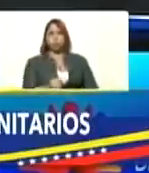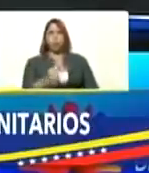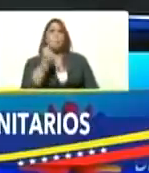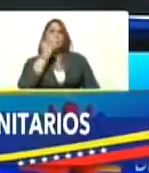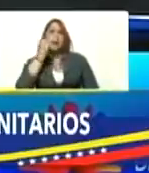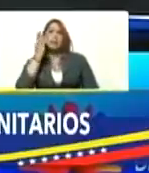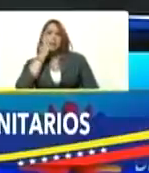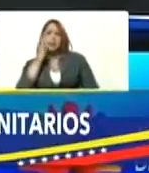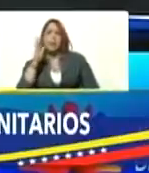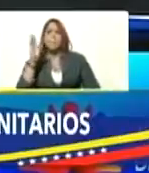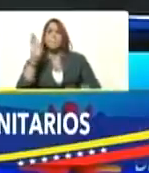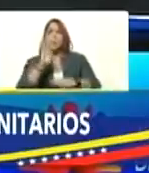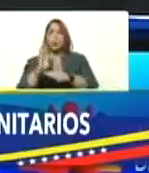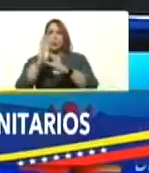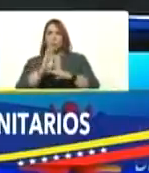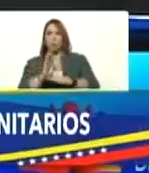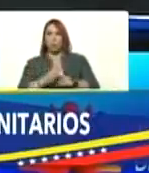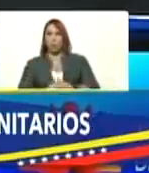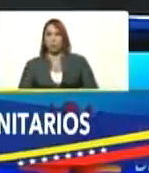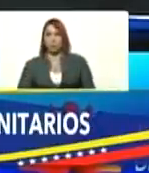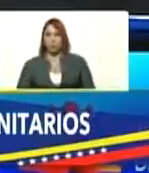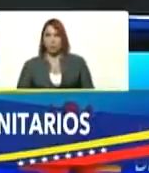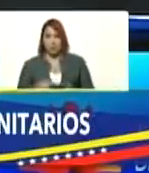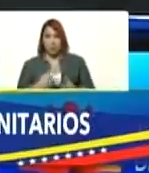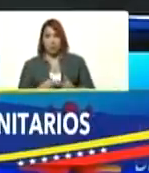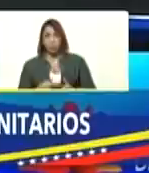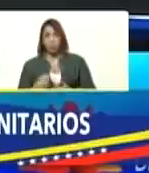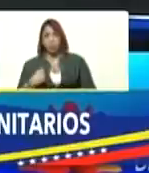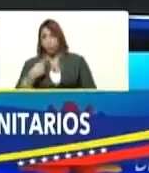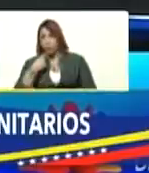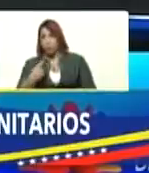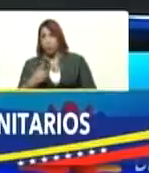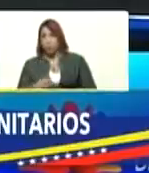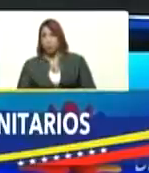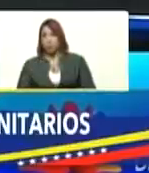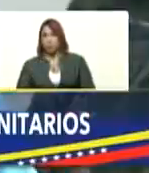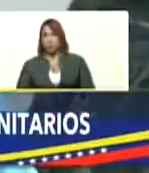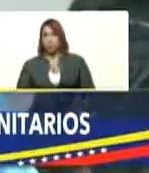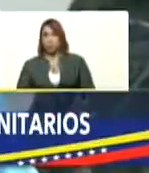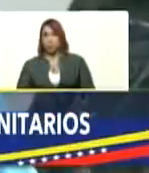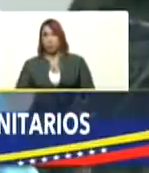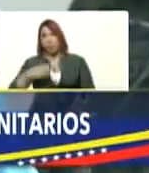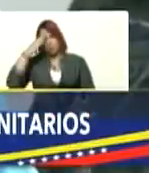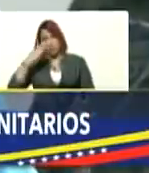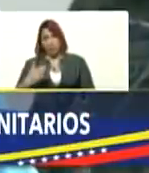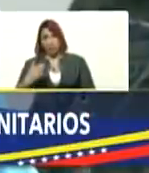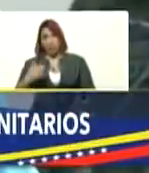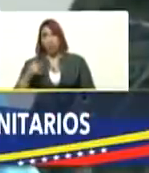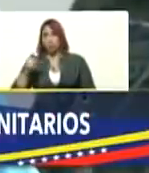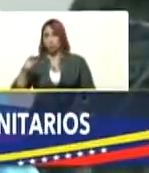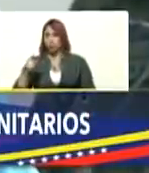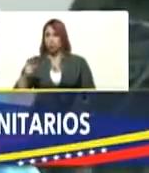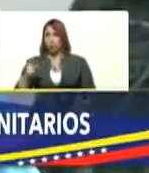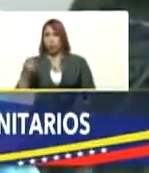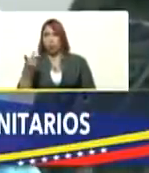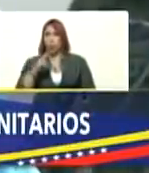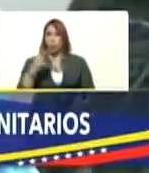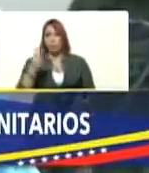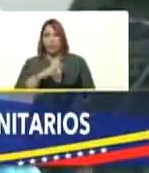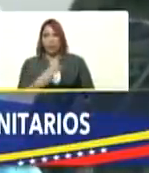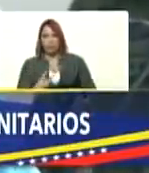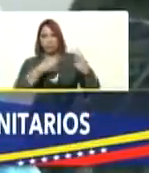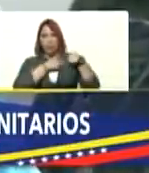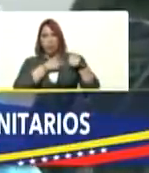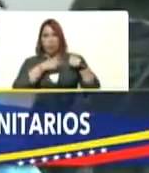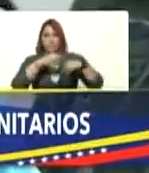protectora. Y en ese momento le había dicho, Carmen, vas a combinar tu papel como ministra de